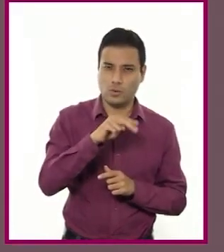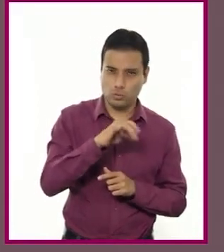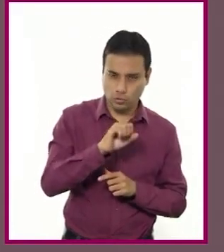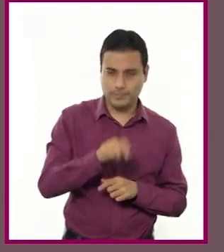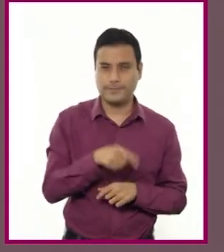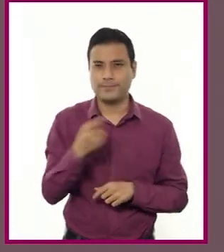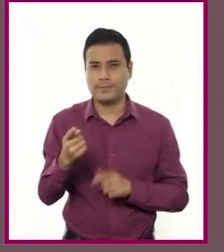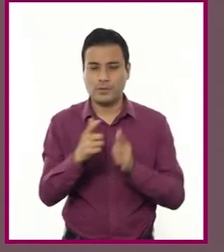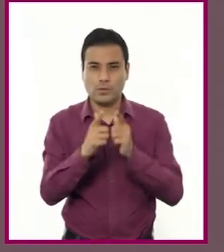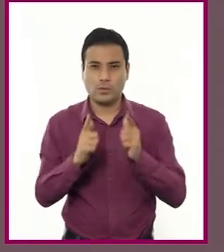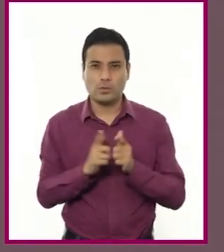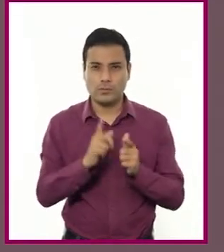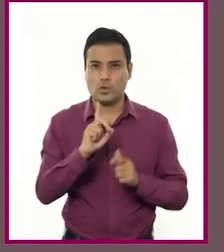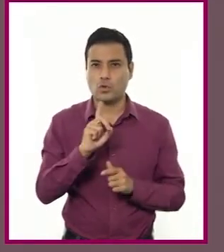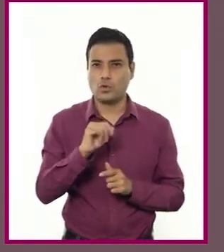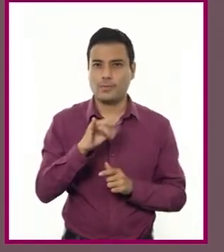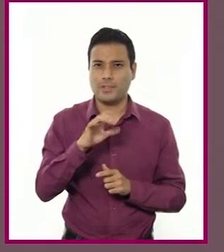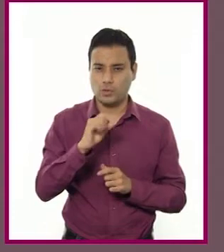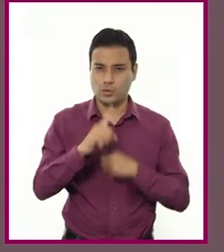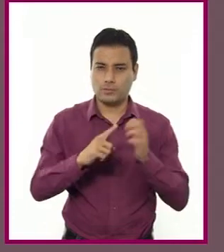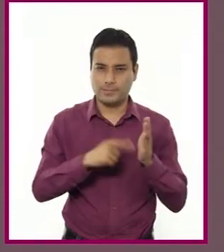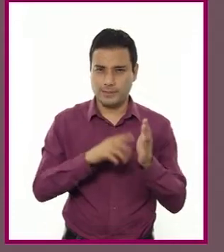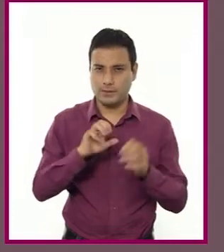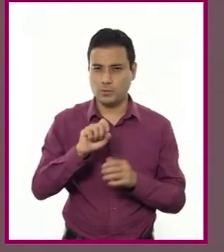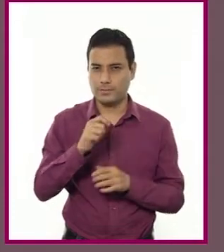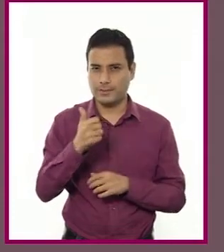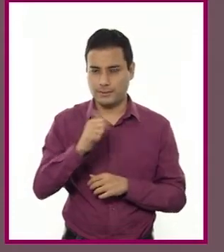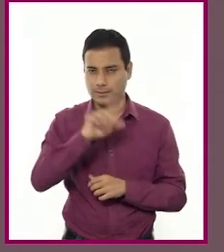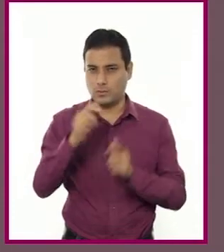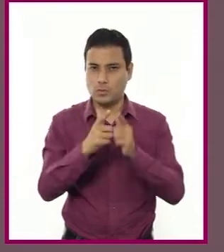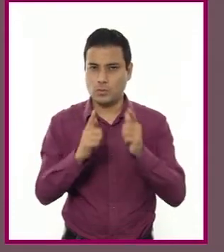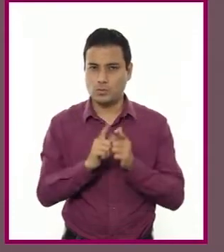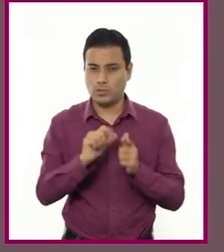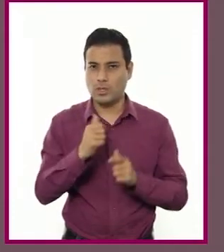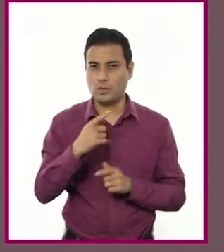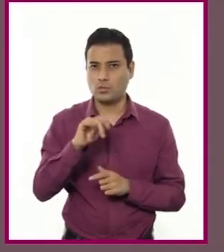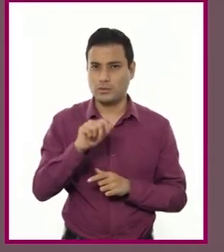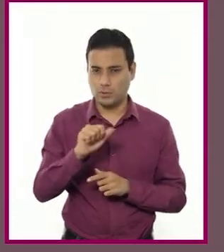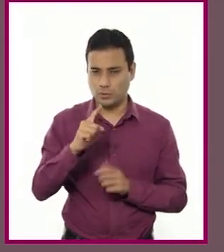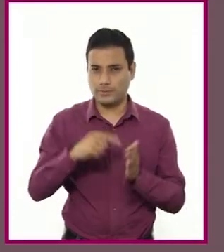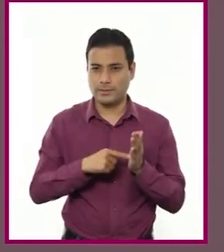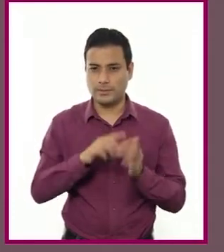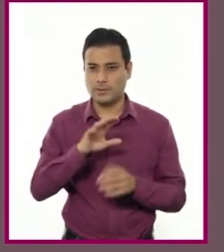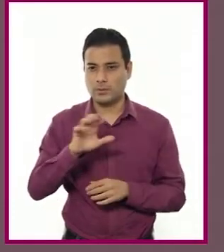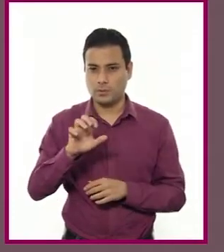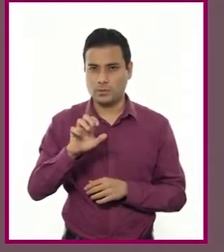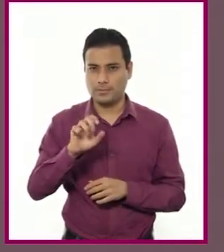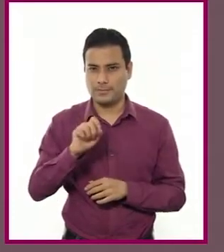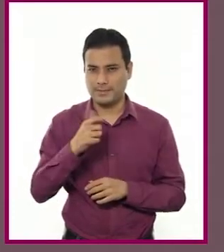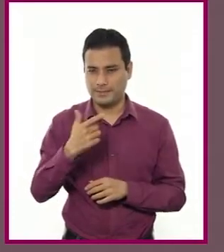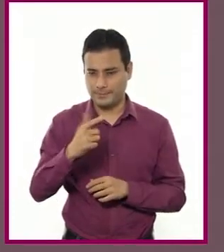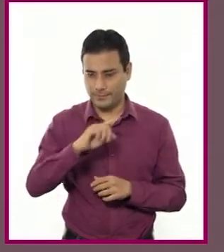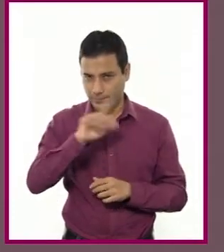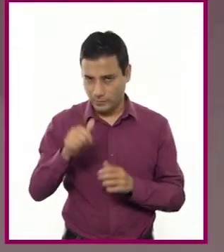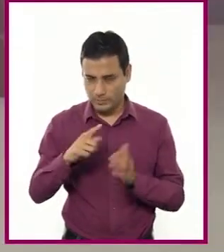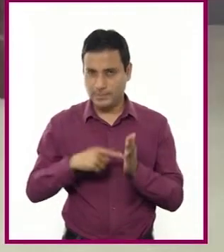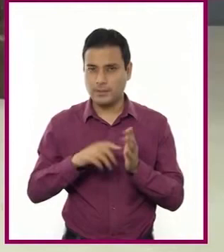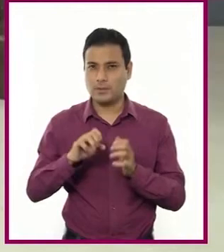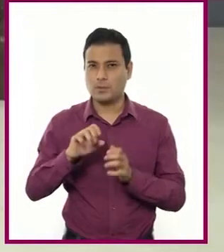en 1526, los agustinos en 1533 y los jesuitas en